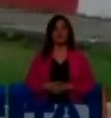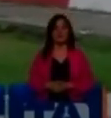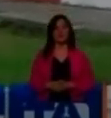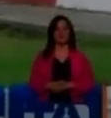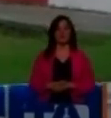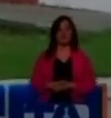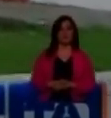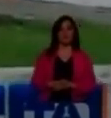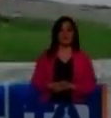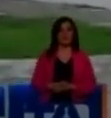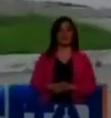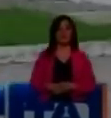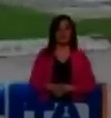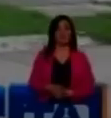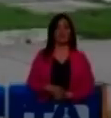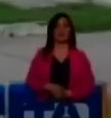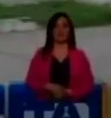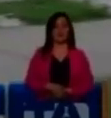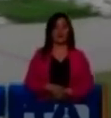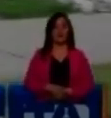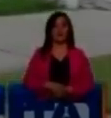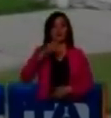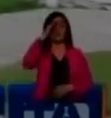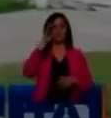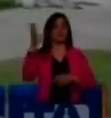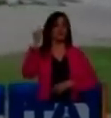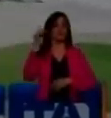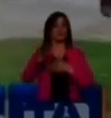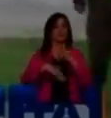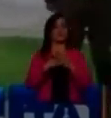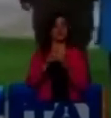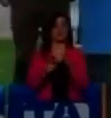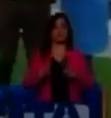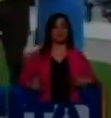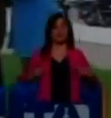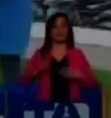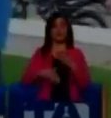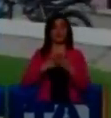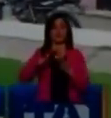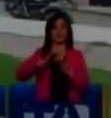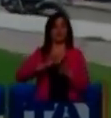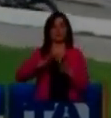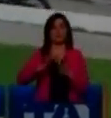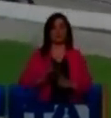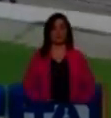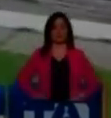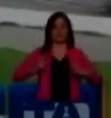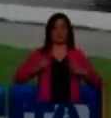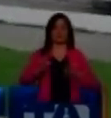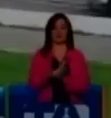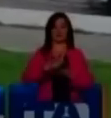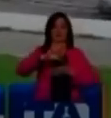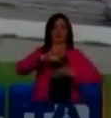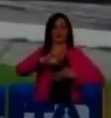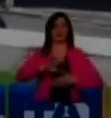esta mañana acá con nosotros. Ellos ya han escuchado directamente a los moradores todo el peligro que significa vivir aquí en el barrio